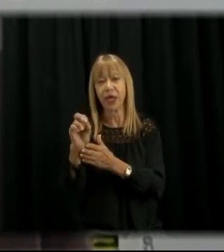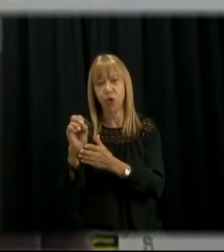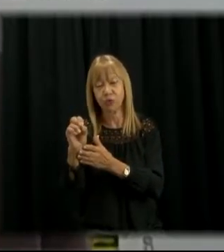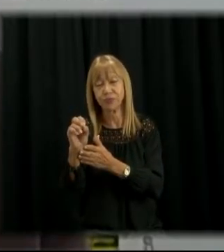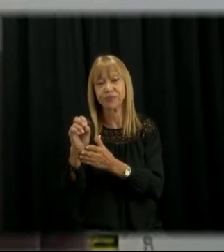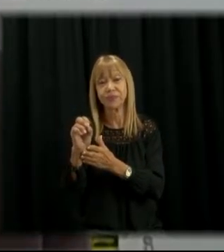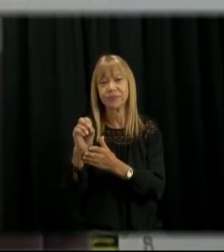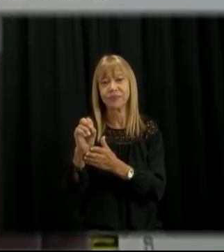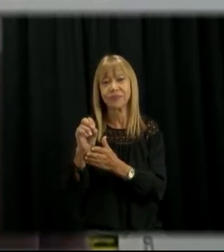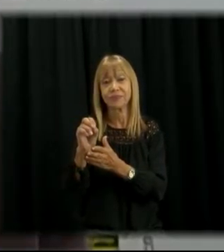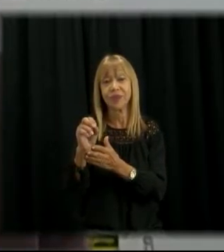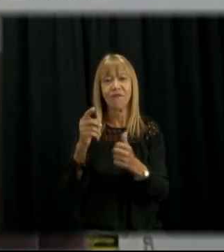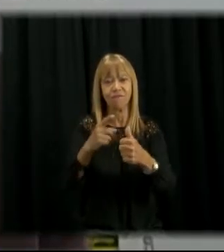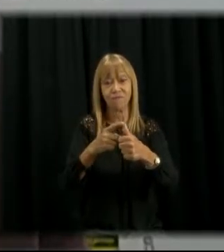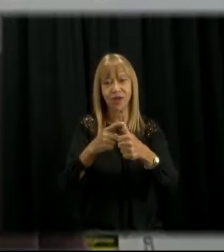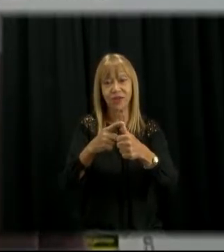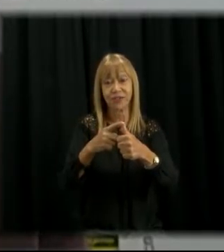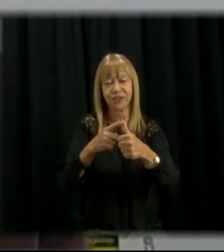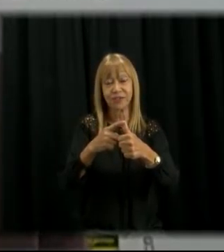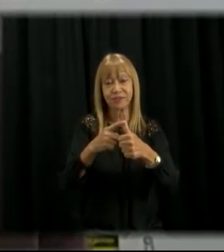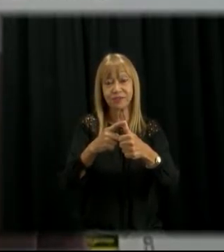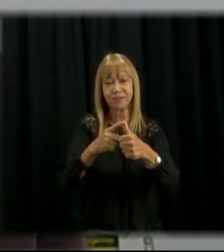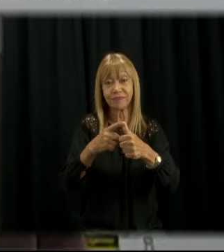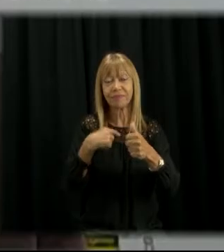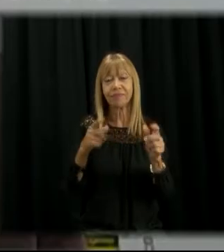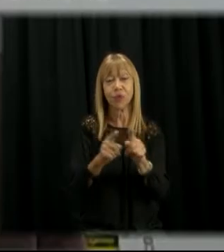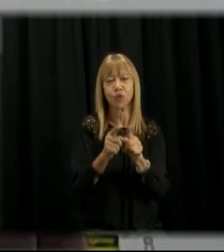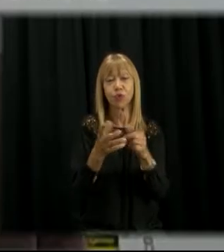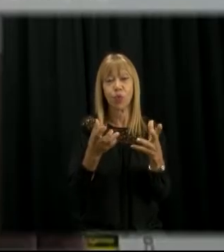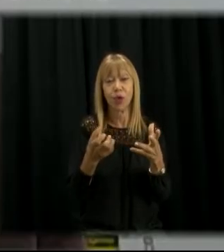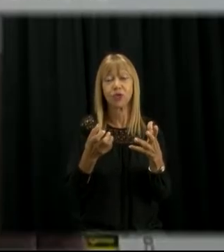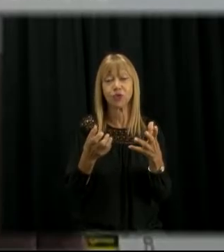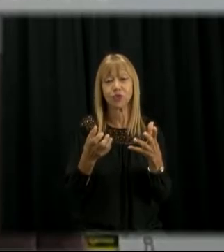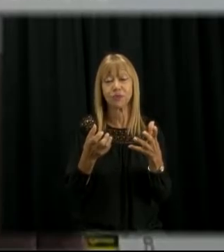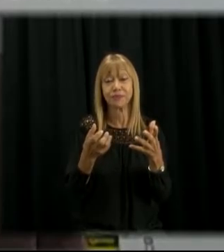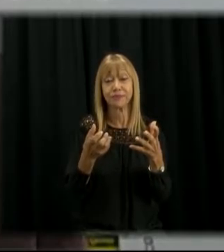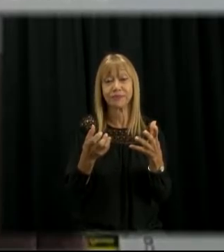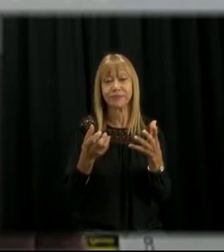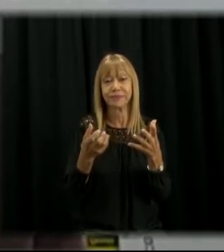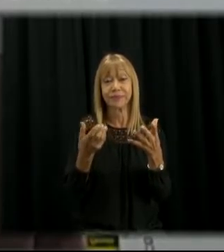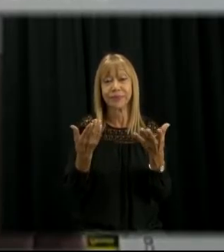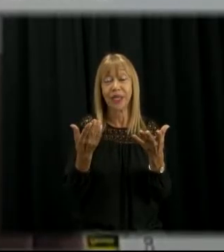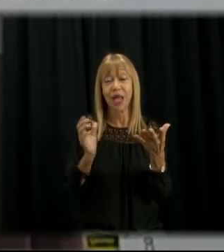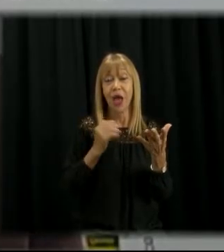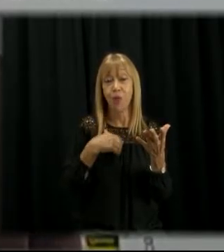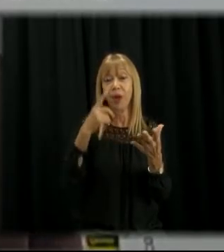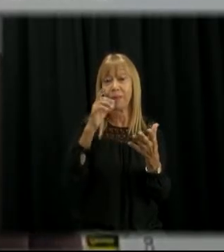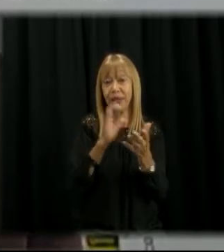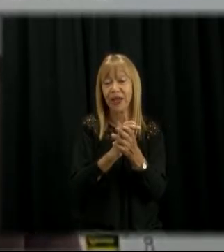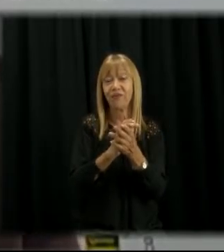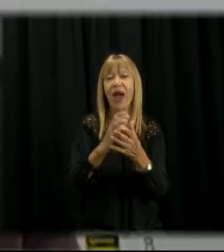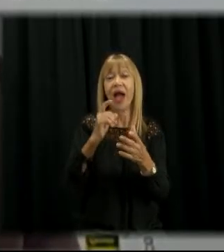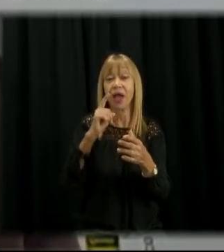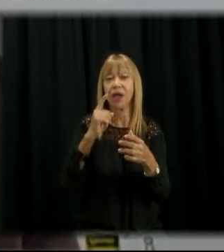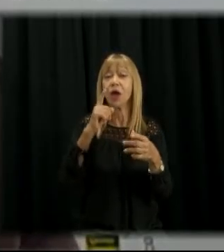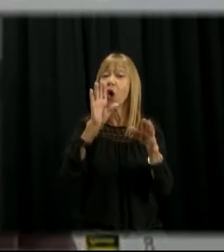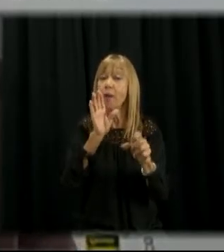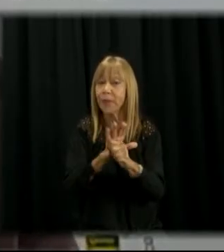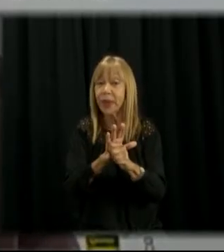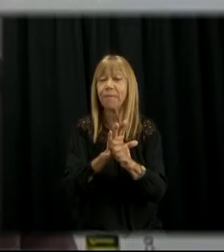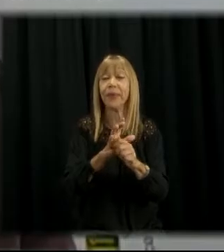Marrero. Primero, quisiera también compartir la creencia y nuestro